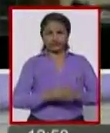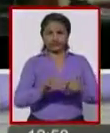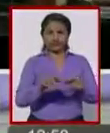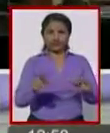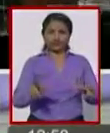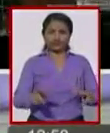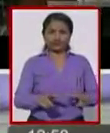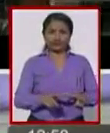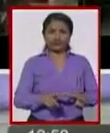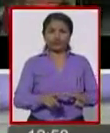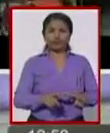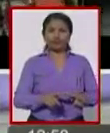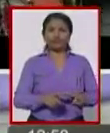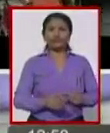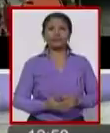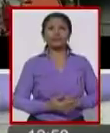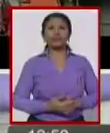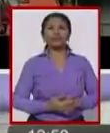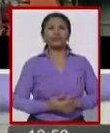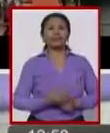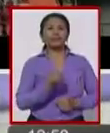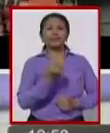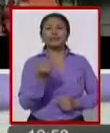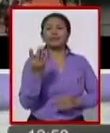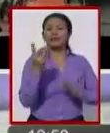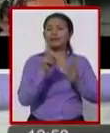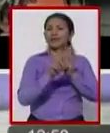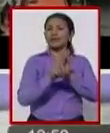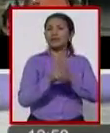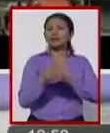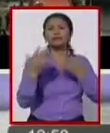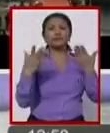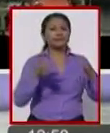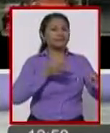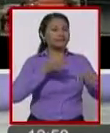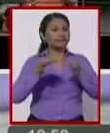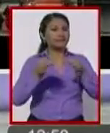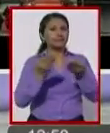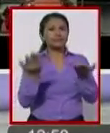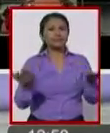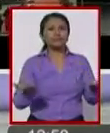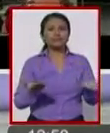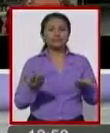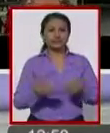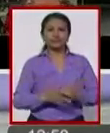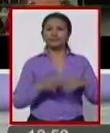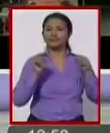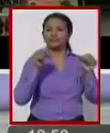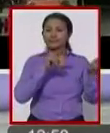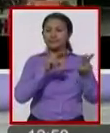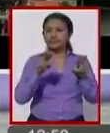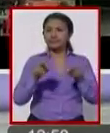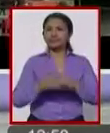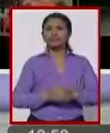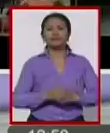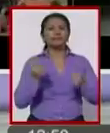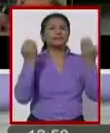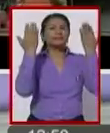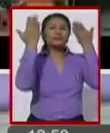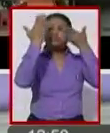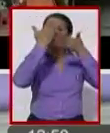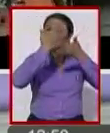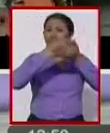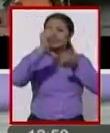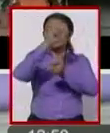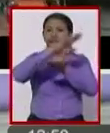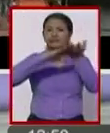sucedía hace unos cuantos minutos atrás, precisamente donde se puede notar la poca